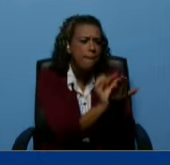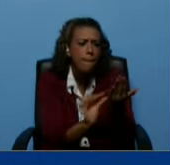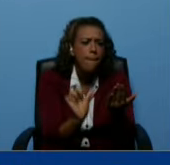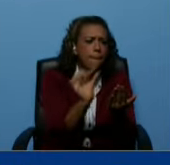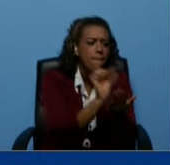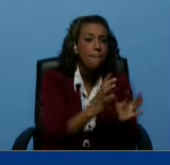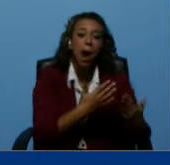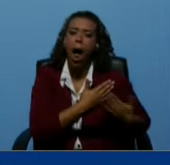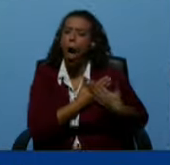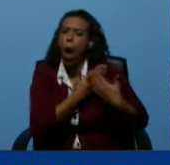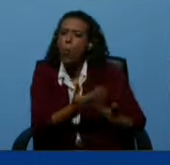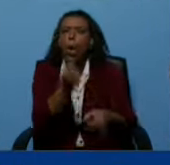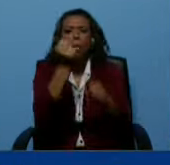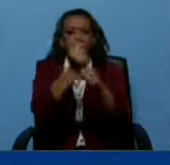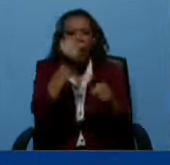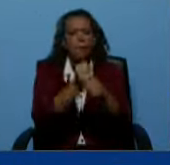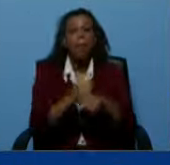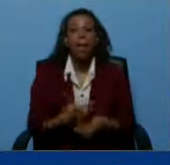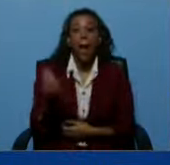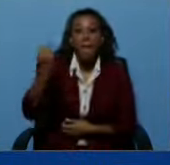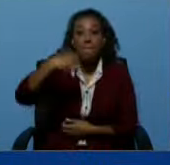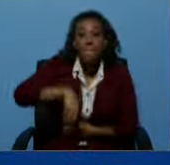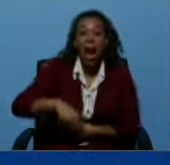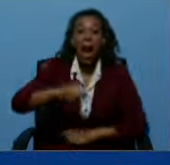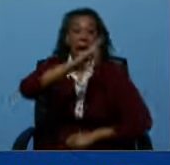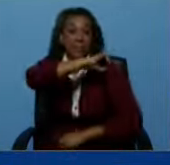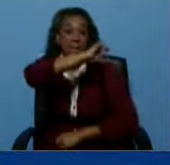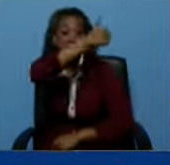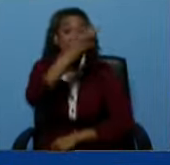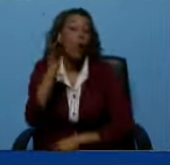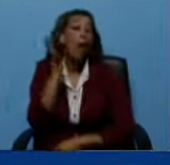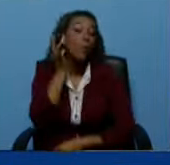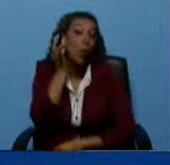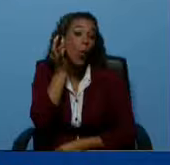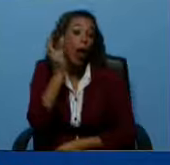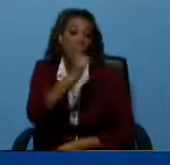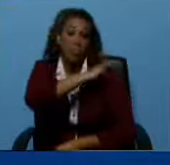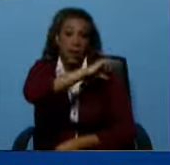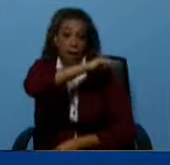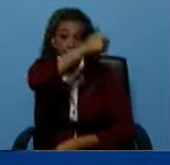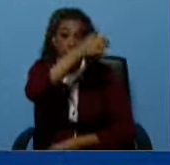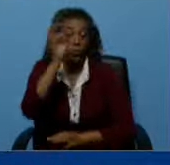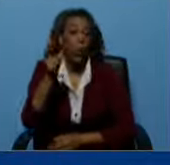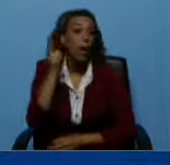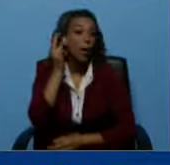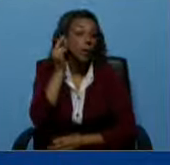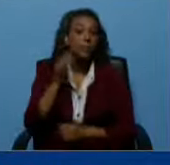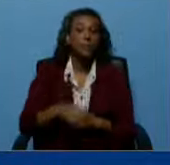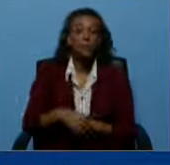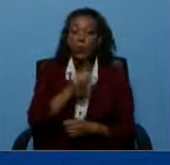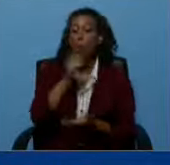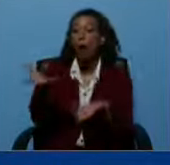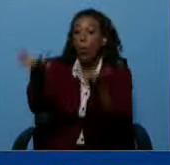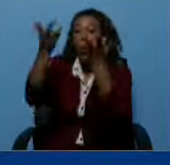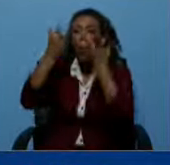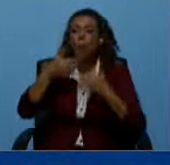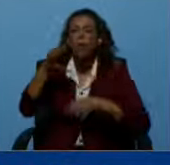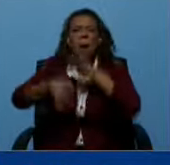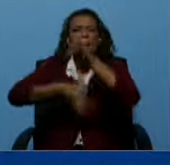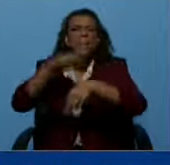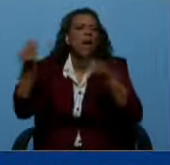con toda la voluntad que tiene. Aquí tenemos a nuestra directora de este materno infantil que nos puede